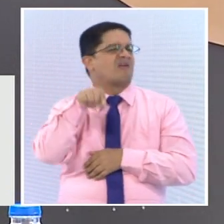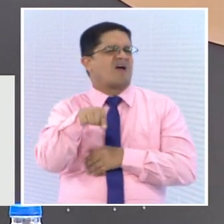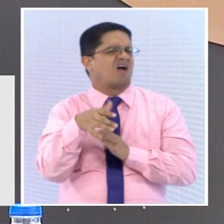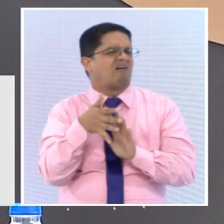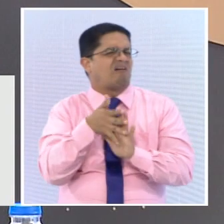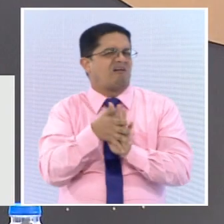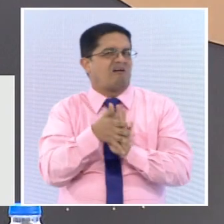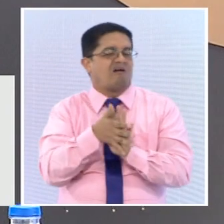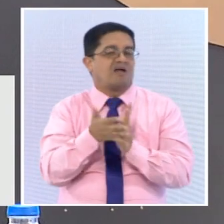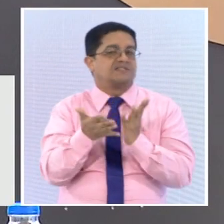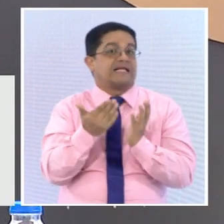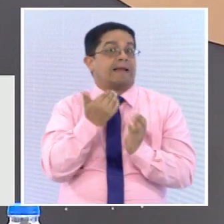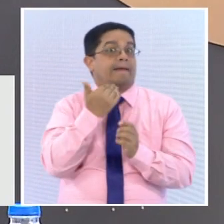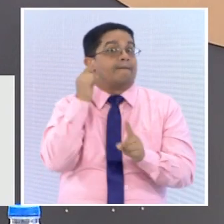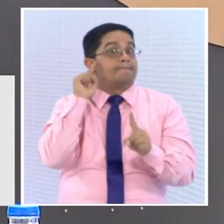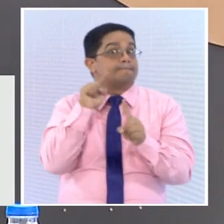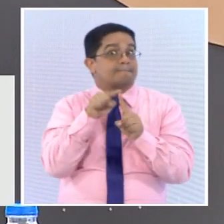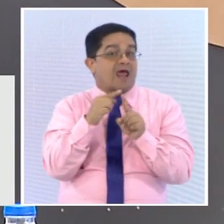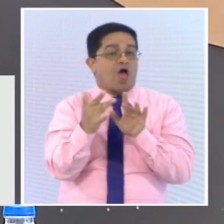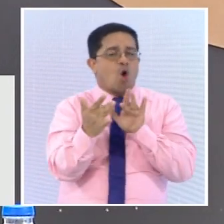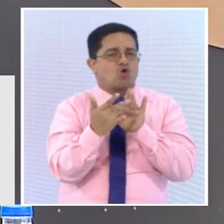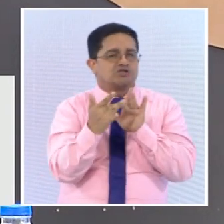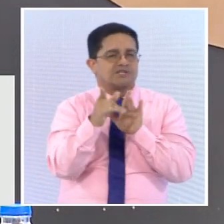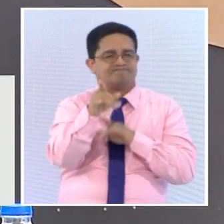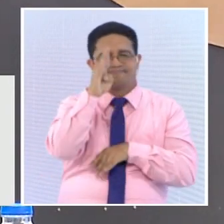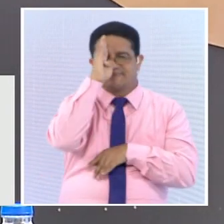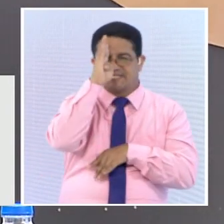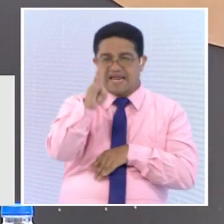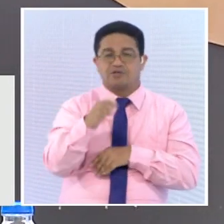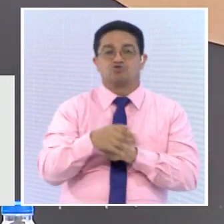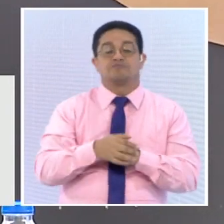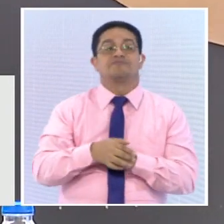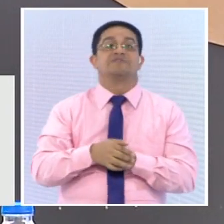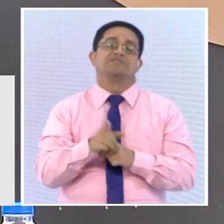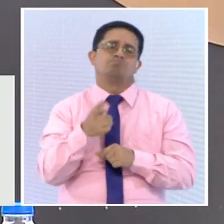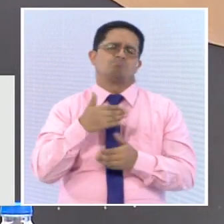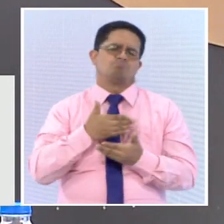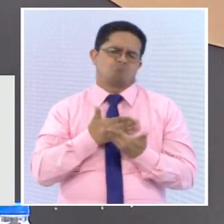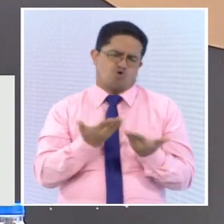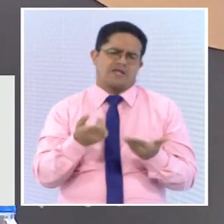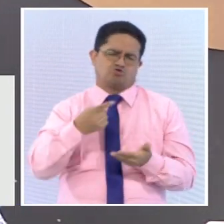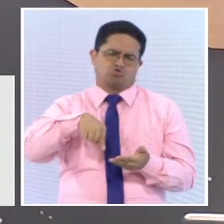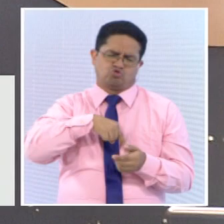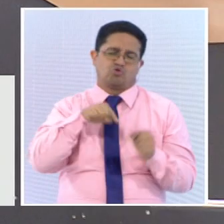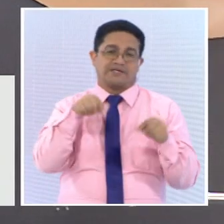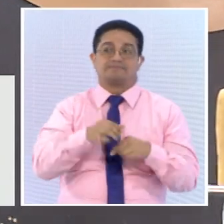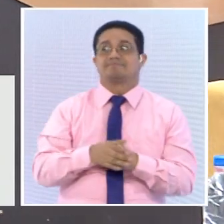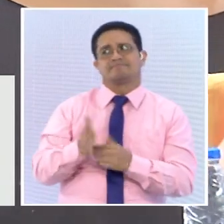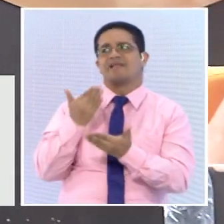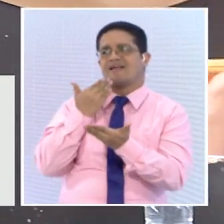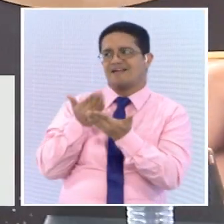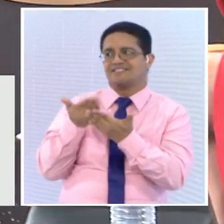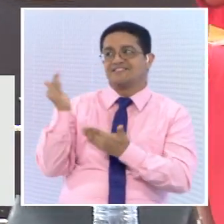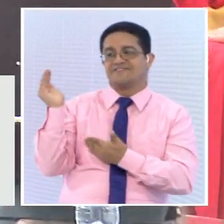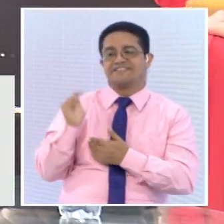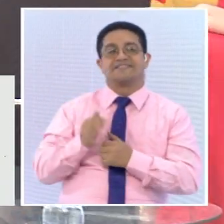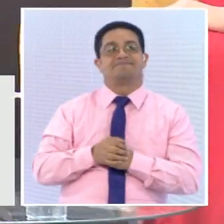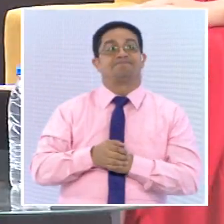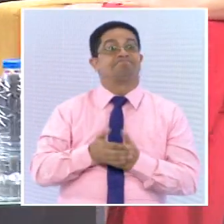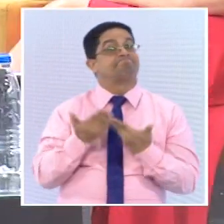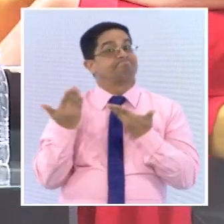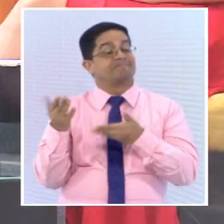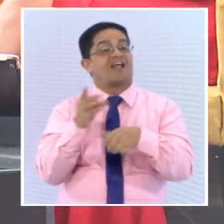de lo aparente, es para poder llegar a ti a casa. Esto lo marcaron los pacientes y por eso estamos acá. Gracias por estar con nosotros el día de hoy. Gracias, Daniela, muy amable.